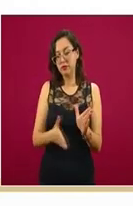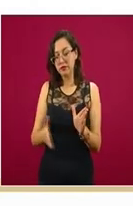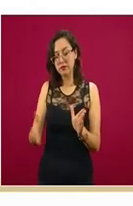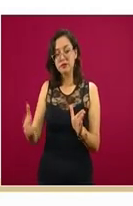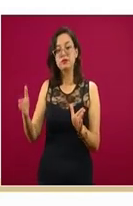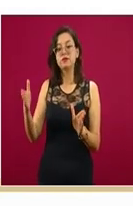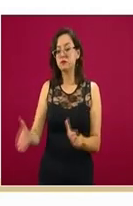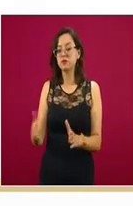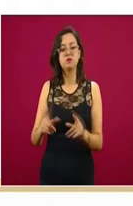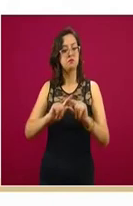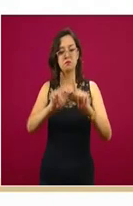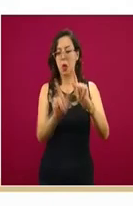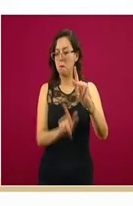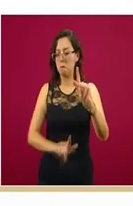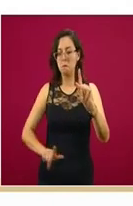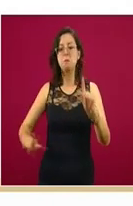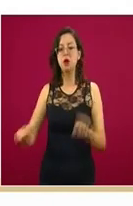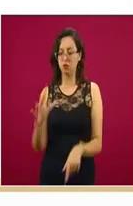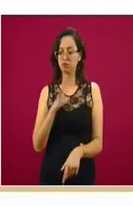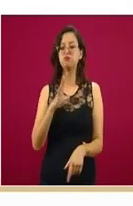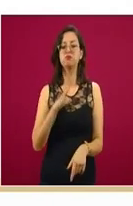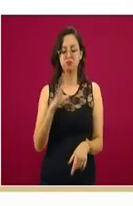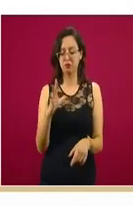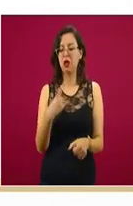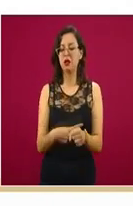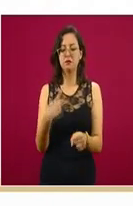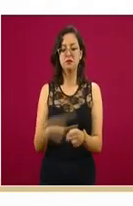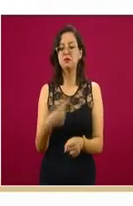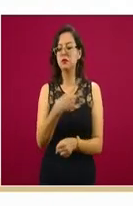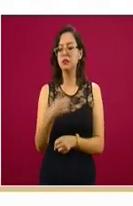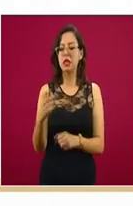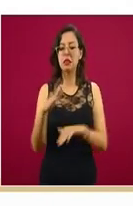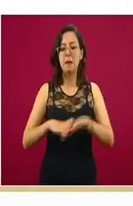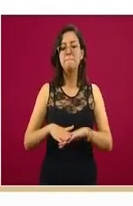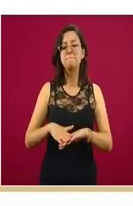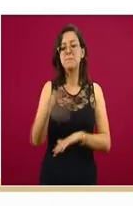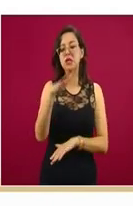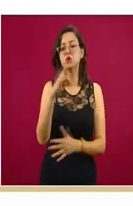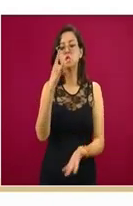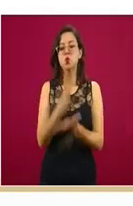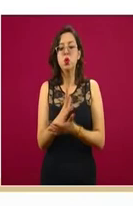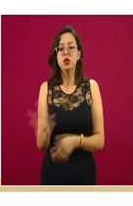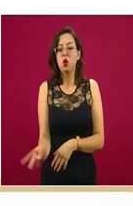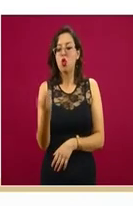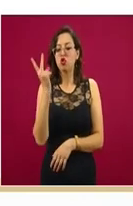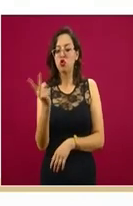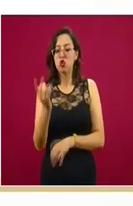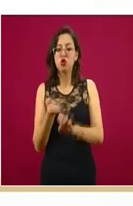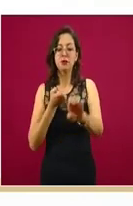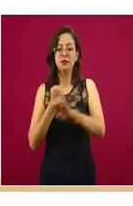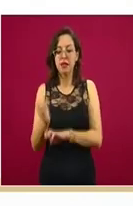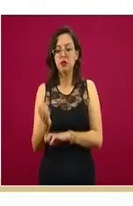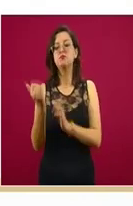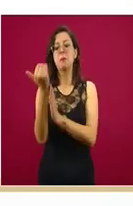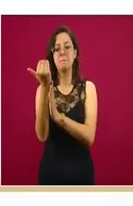que prácticamente toda la República ha tenido por arriba de 100 casos, quedan solamente 2 estados que han tenido menos de